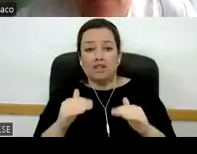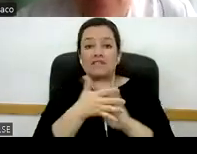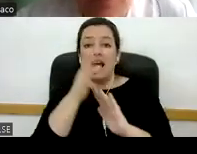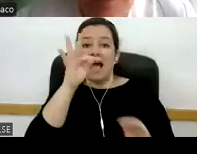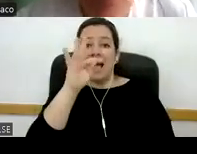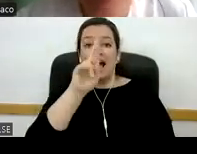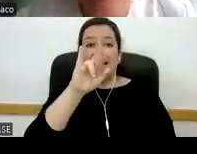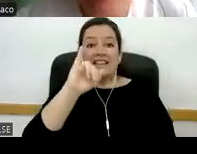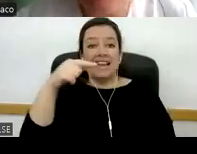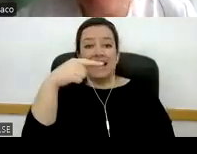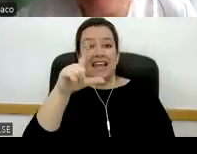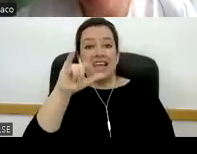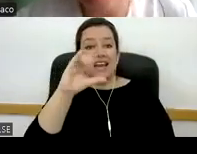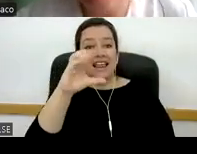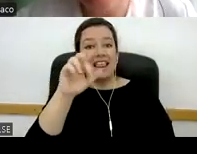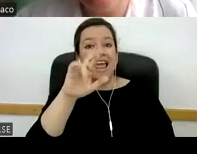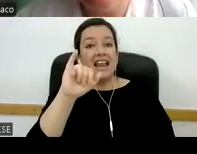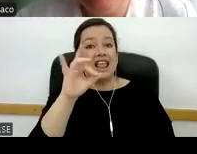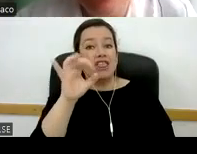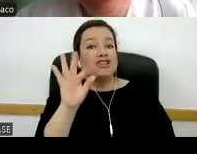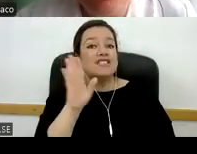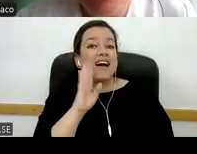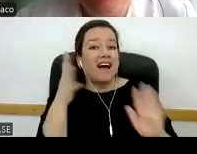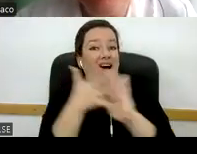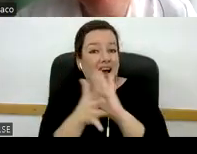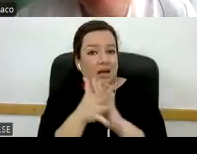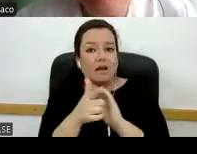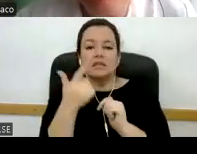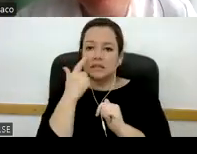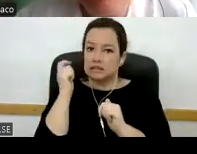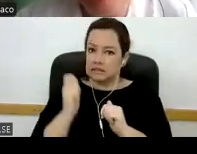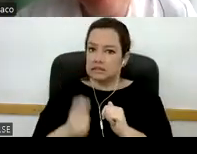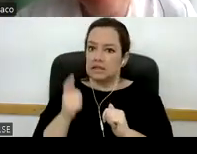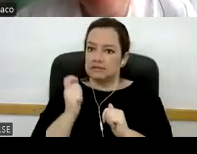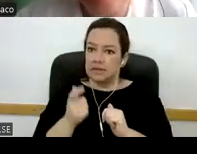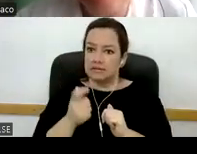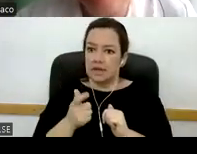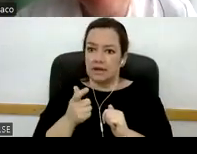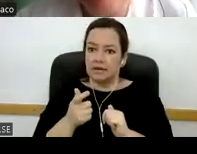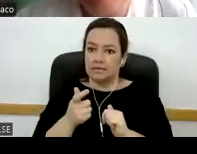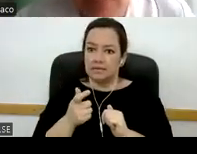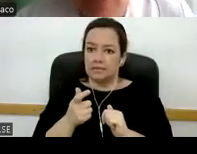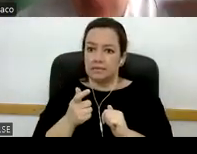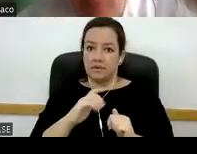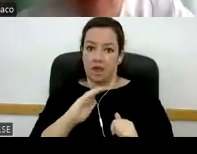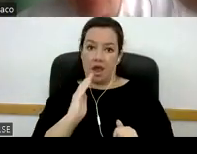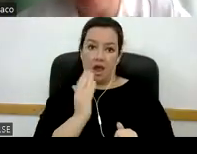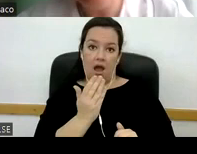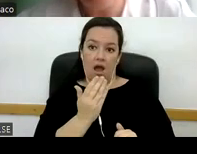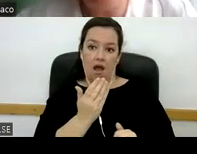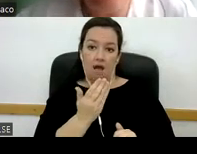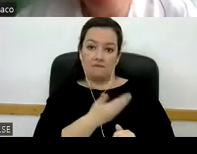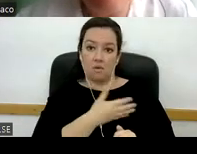triglicéridos, porque veíamos antes que podían ser una de las causas más frecuentes de un